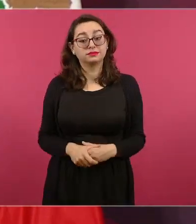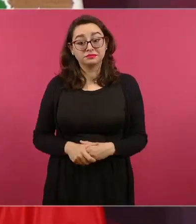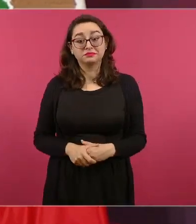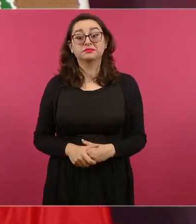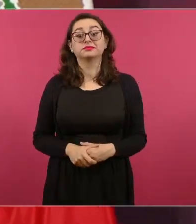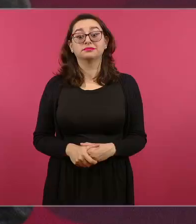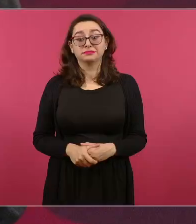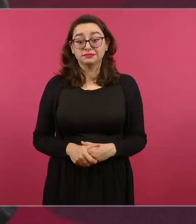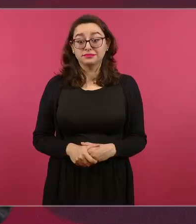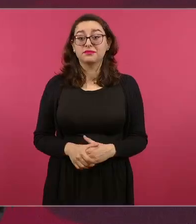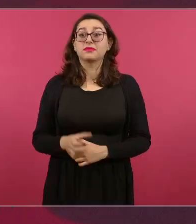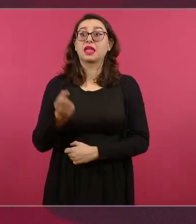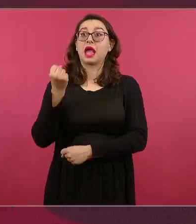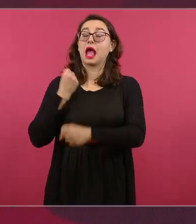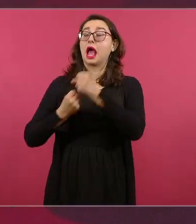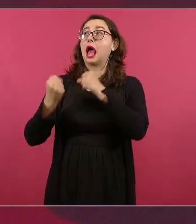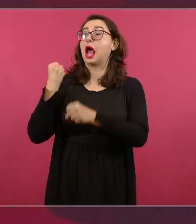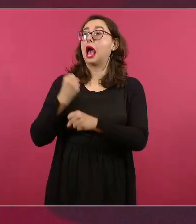desde